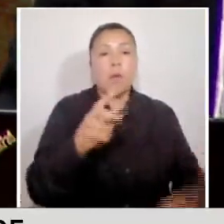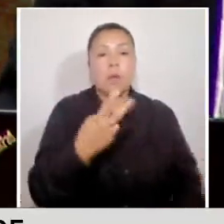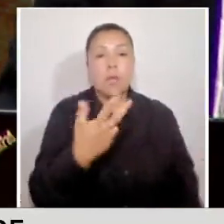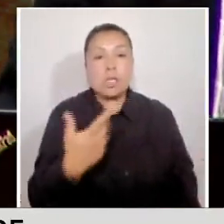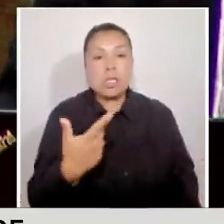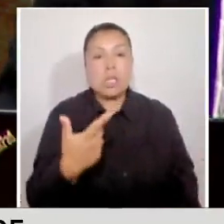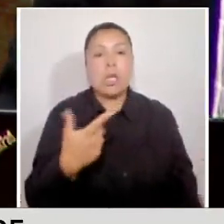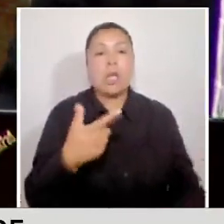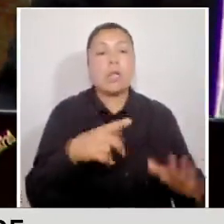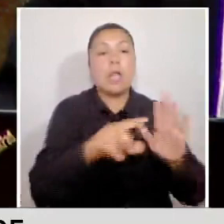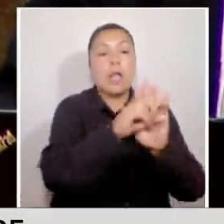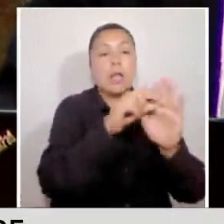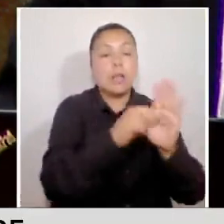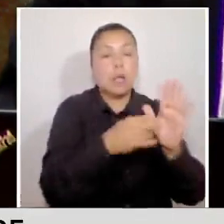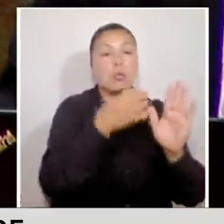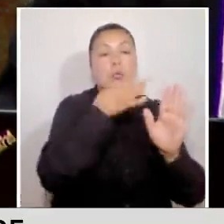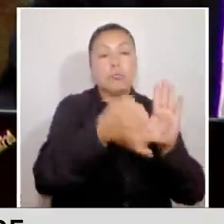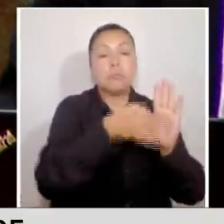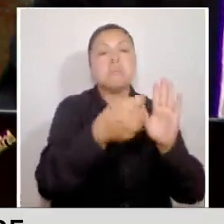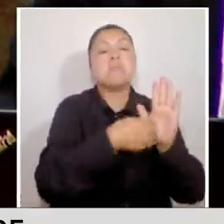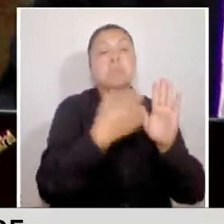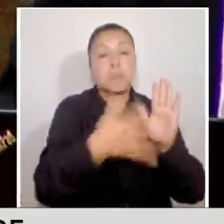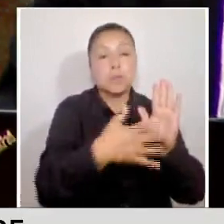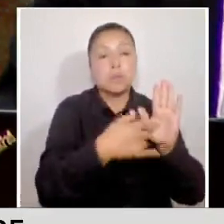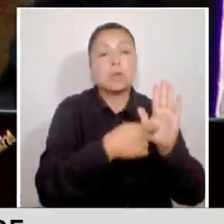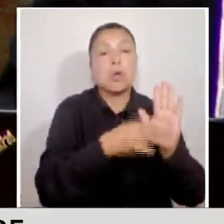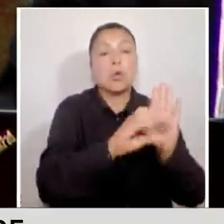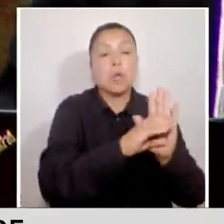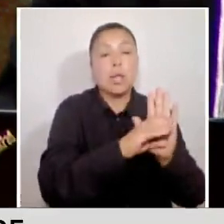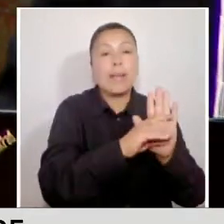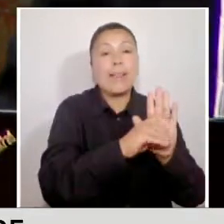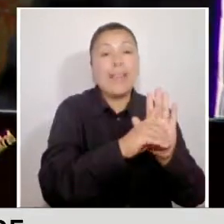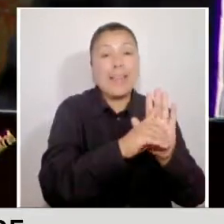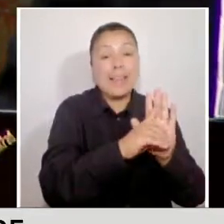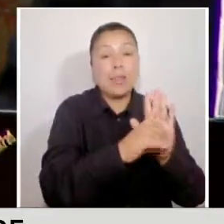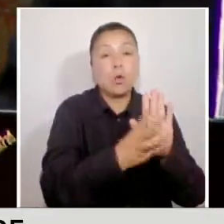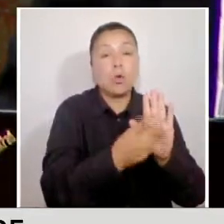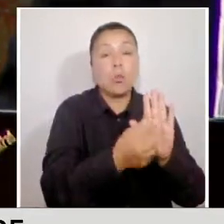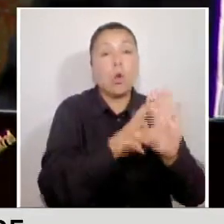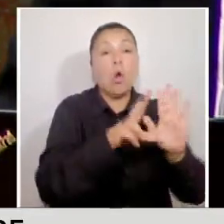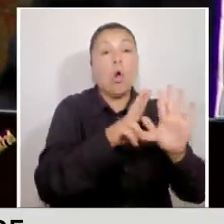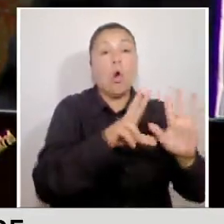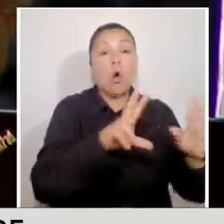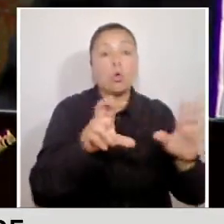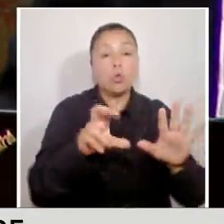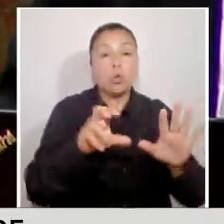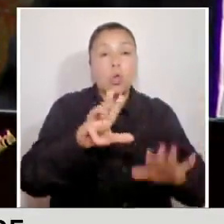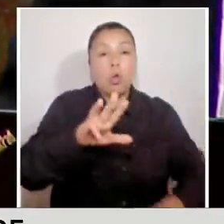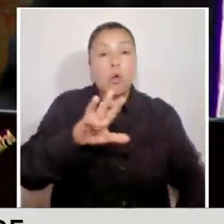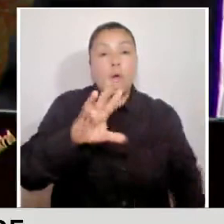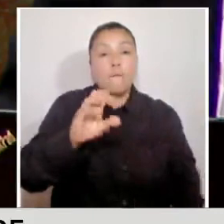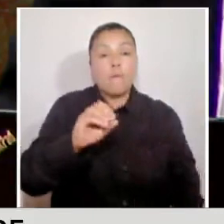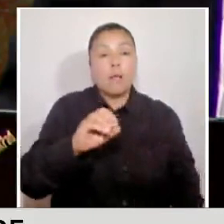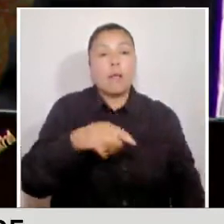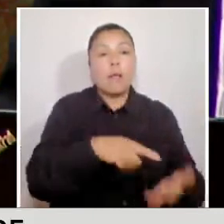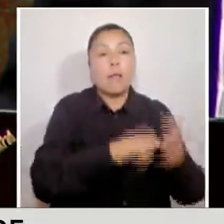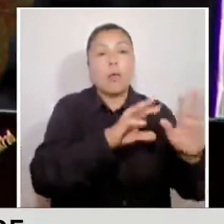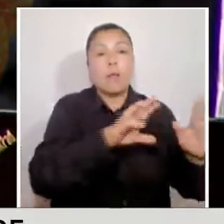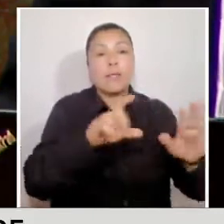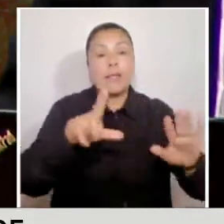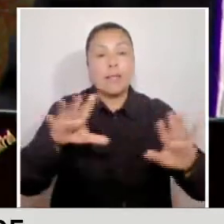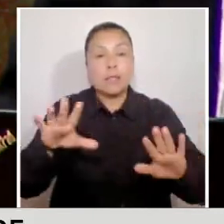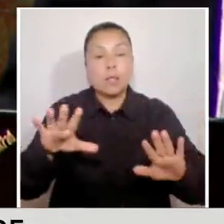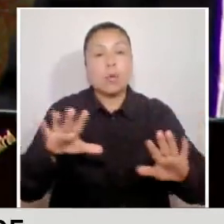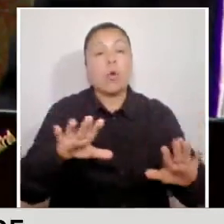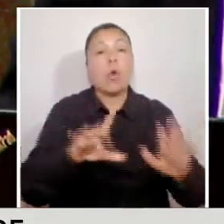actualizado y refundido ha sido fijado por el decreto número 890 de 1975 en la